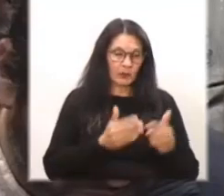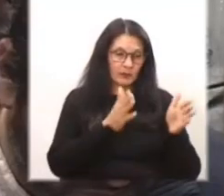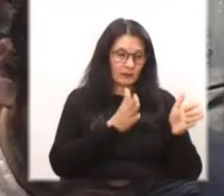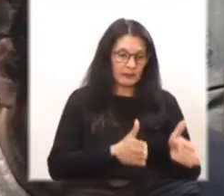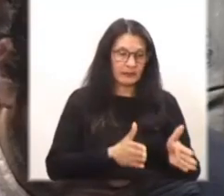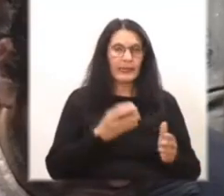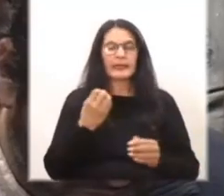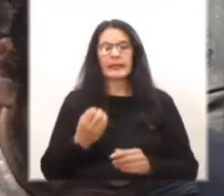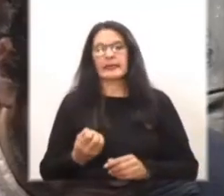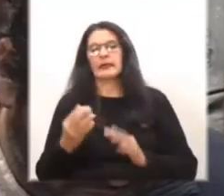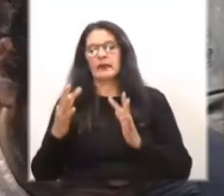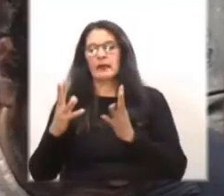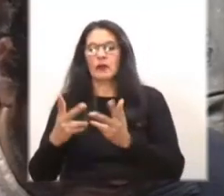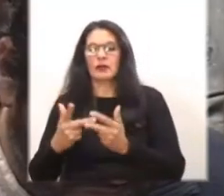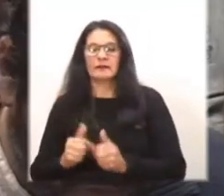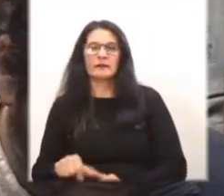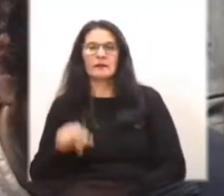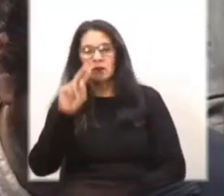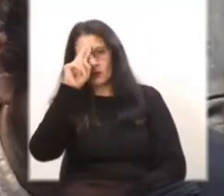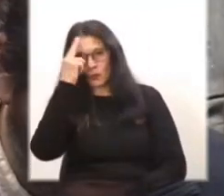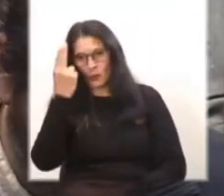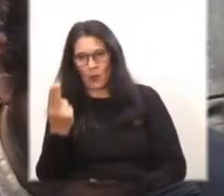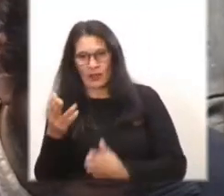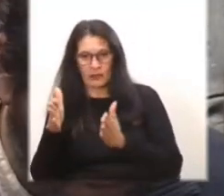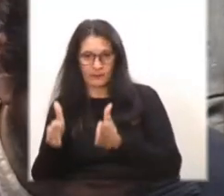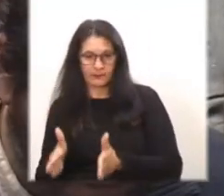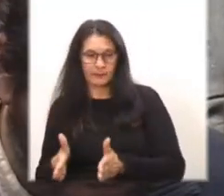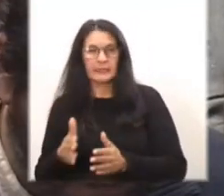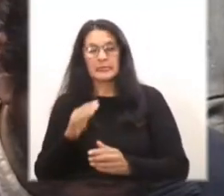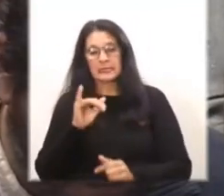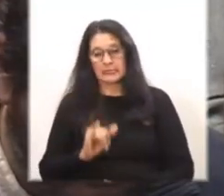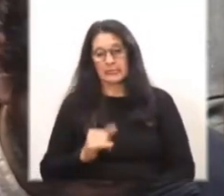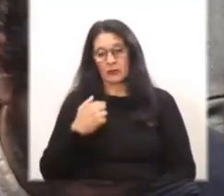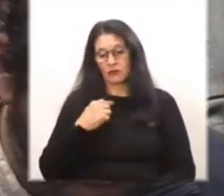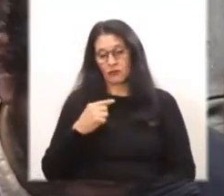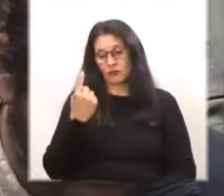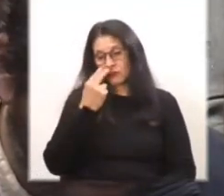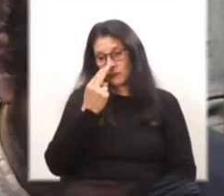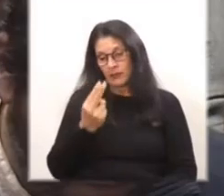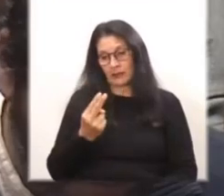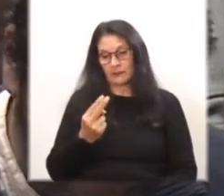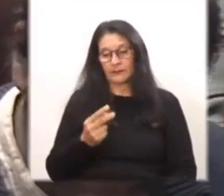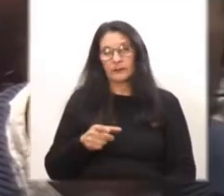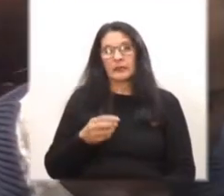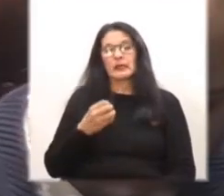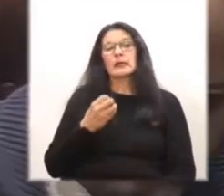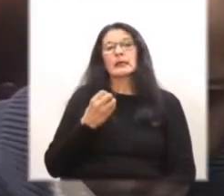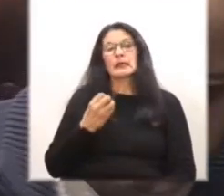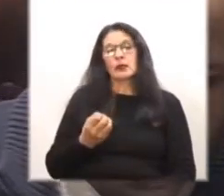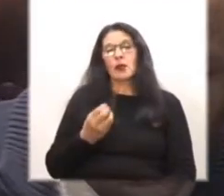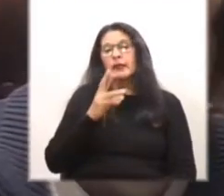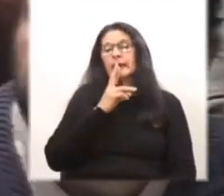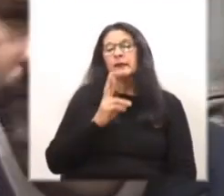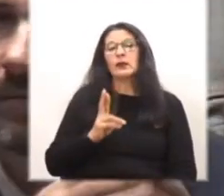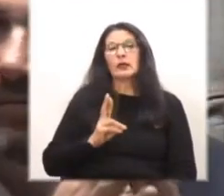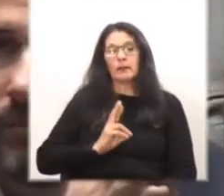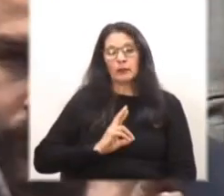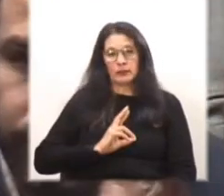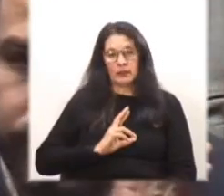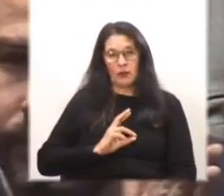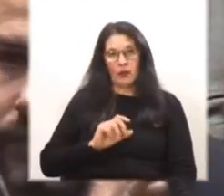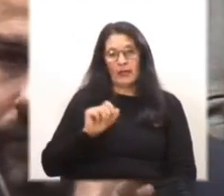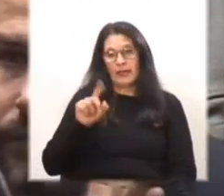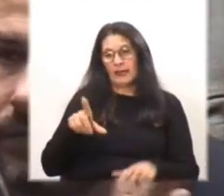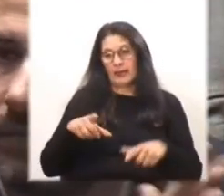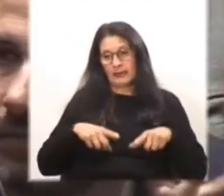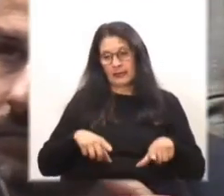Uruguay en el mismo. Y si nosotros vemos lo que nos respondió la propia Cancillería a